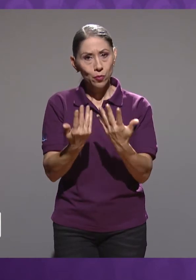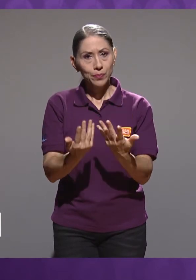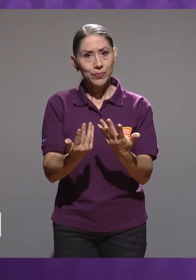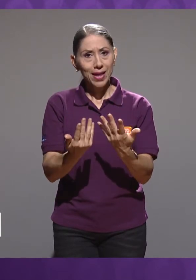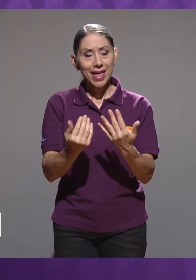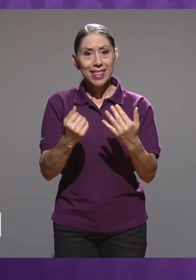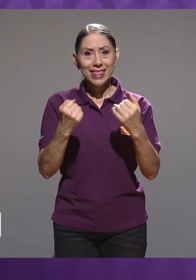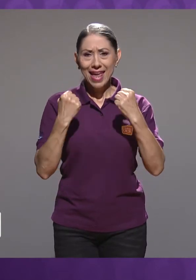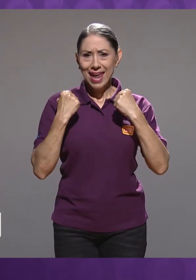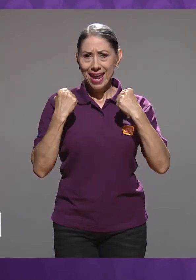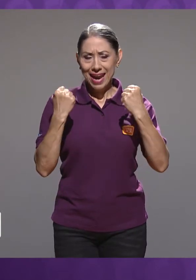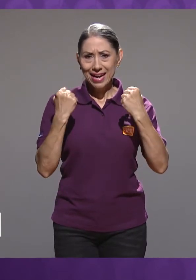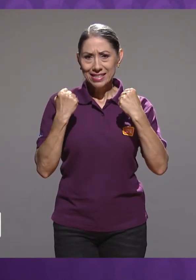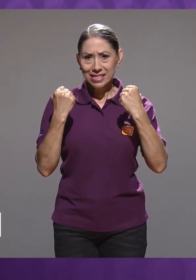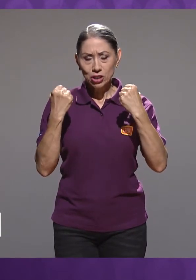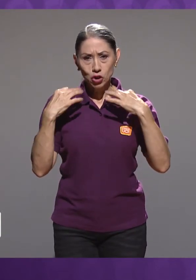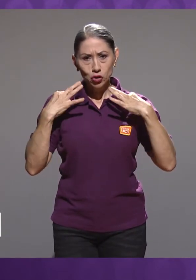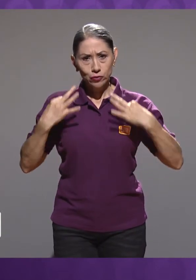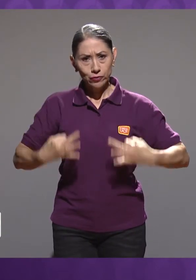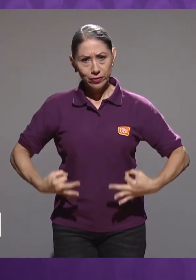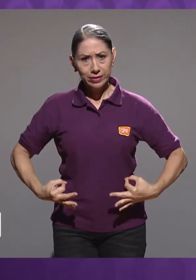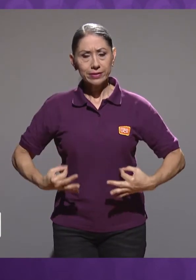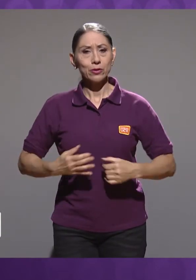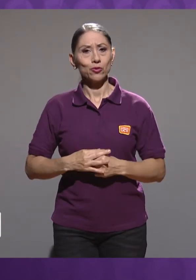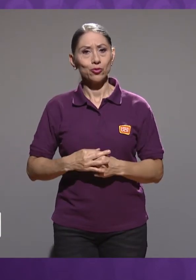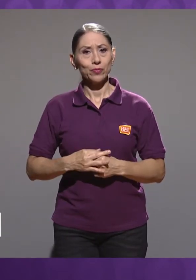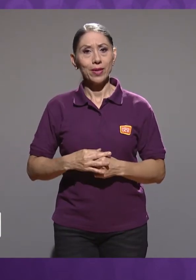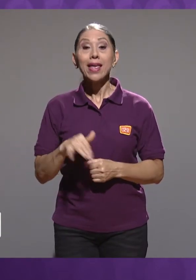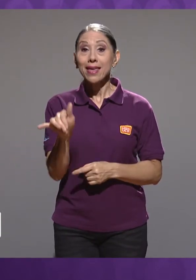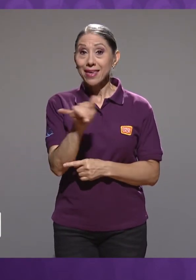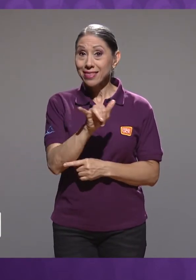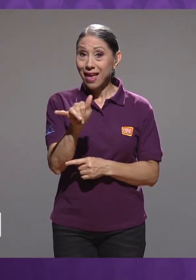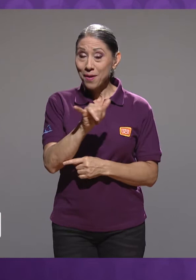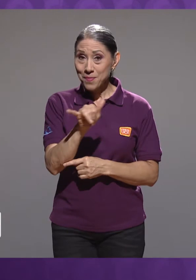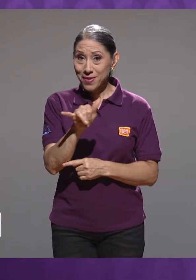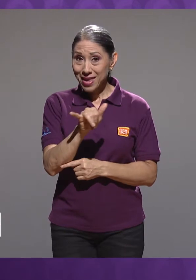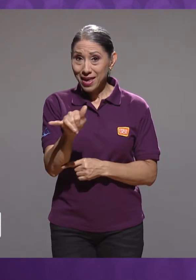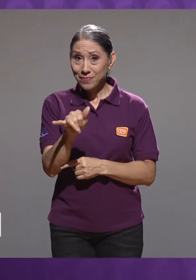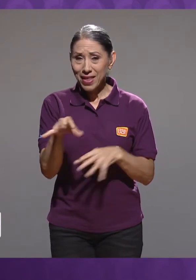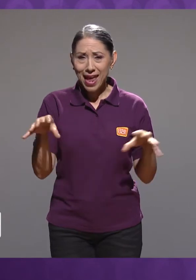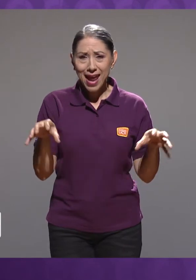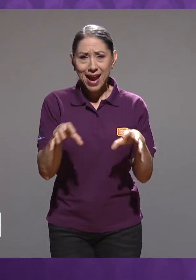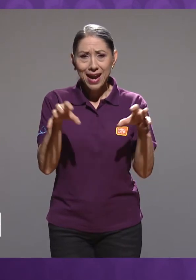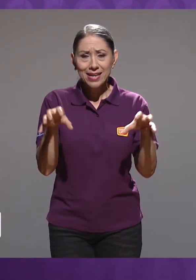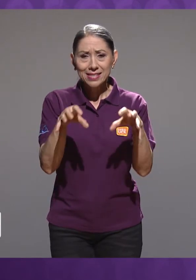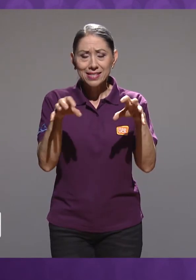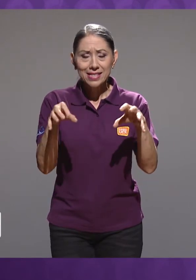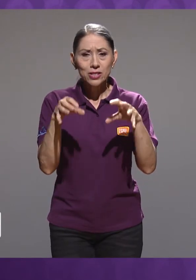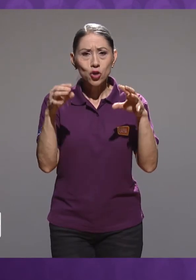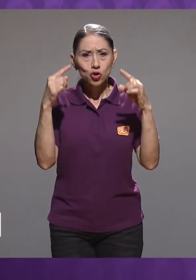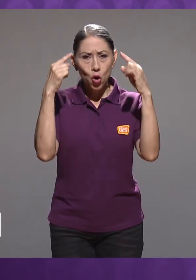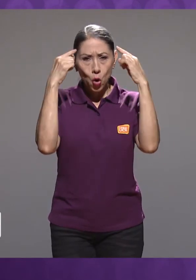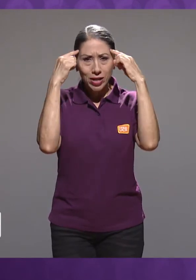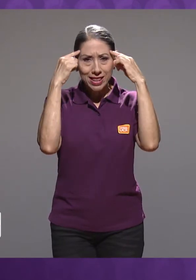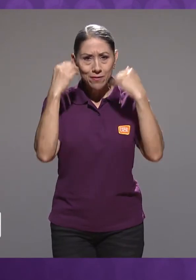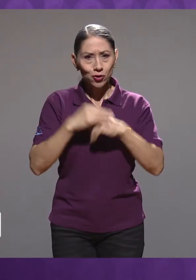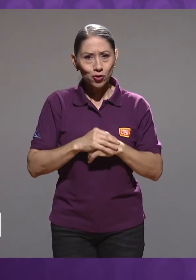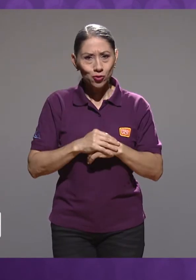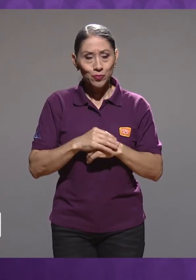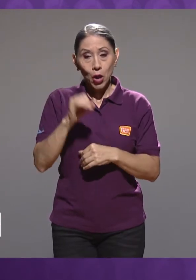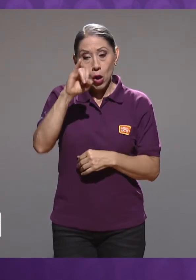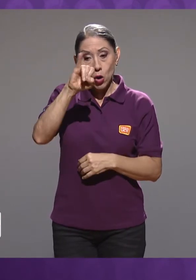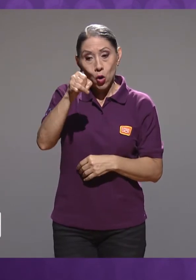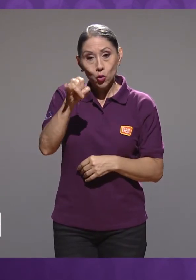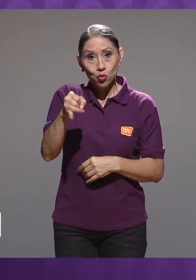sesión de ejercicios físicos y también ejercicios